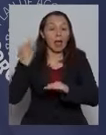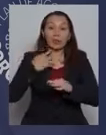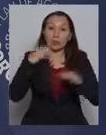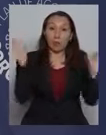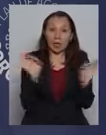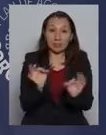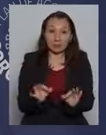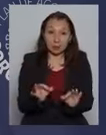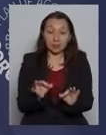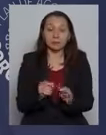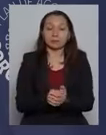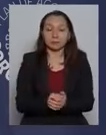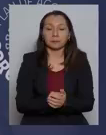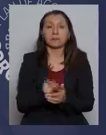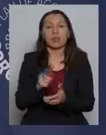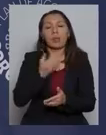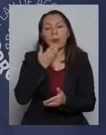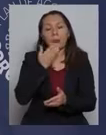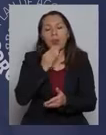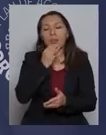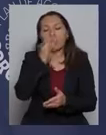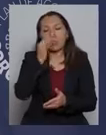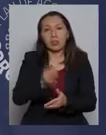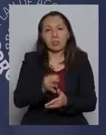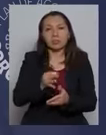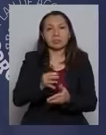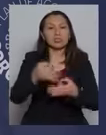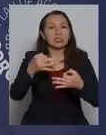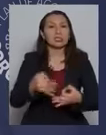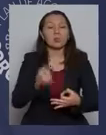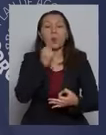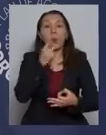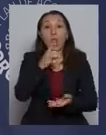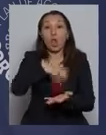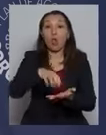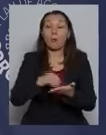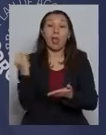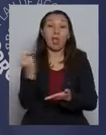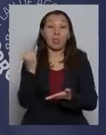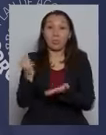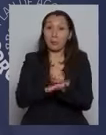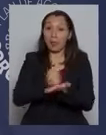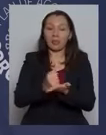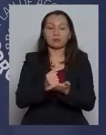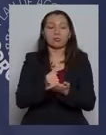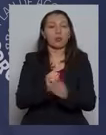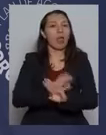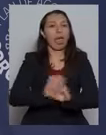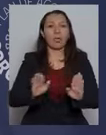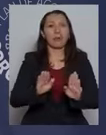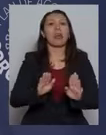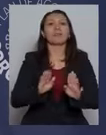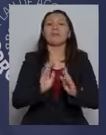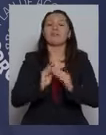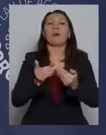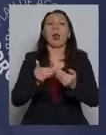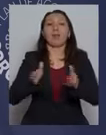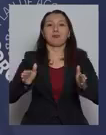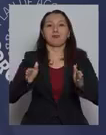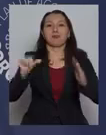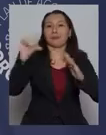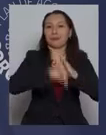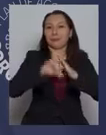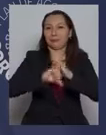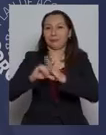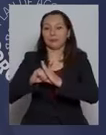anteriormente comentadas, se ha decidido que la comuna de Independencia no se prolongará la